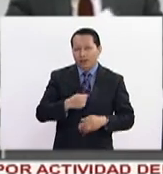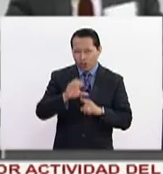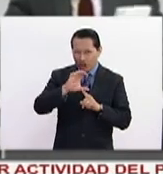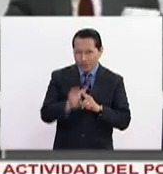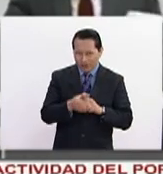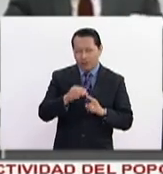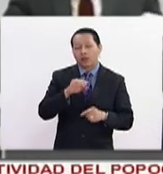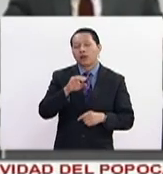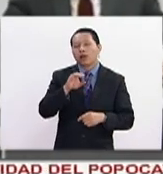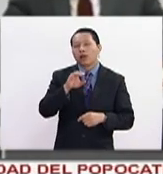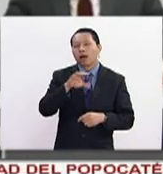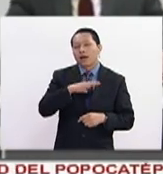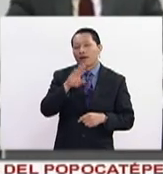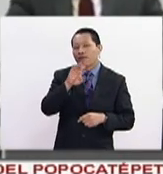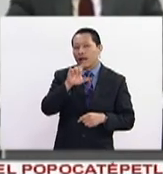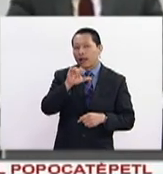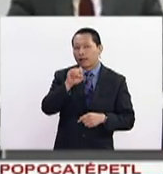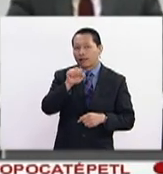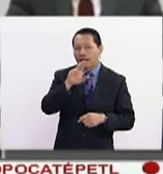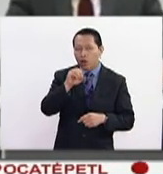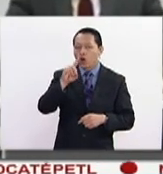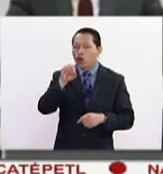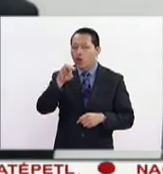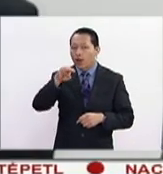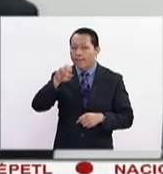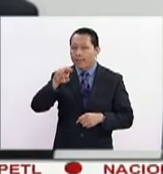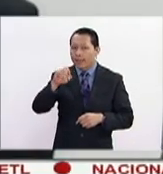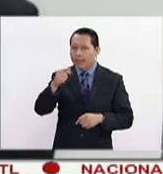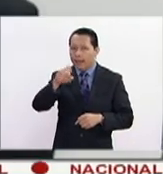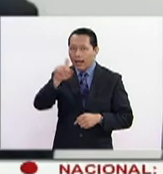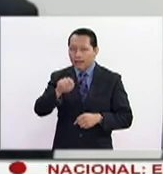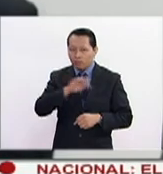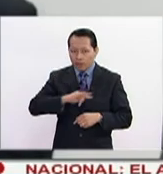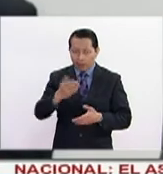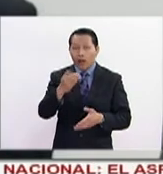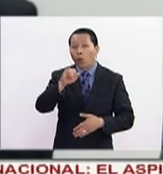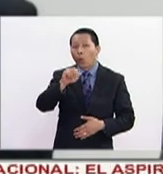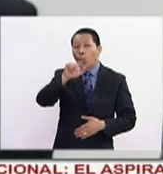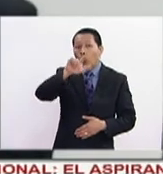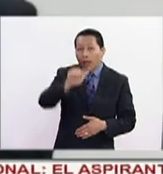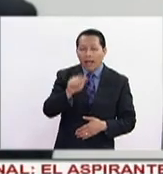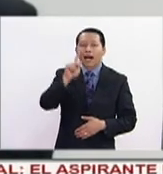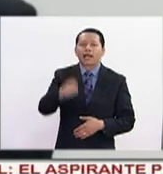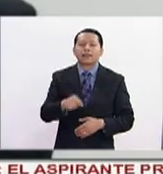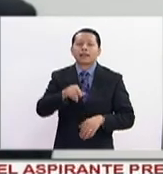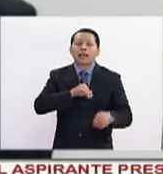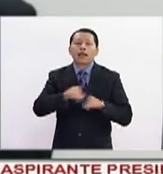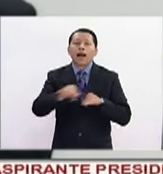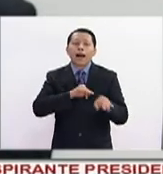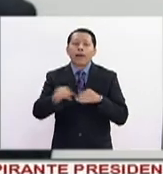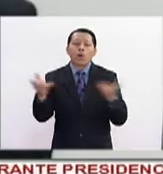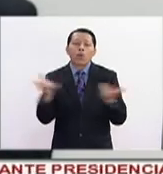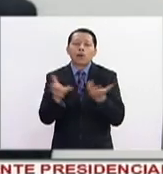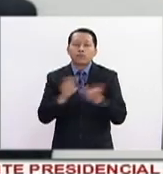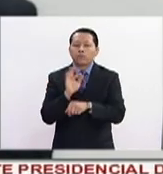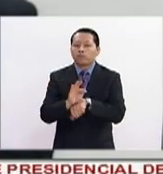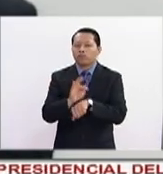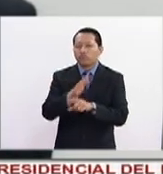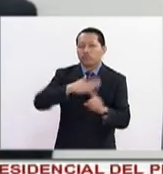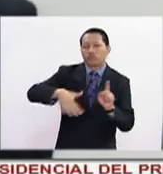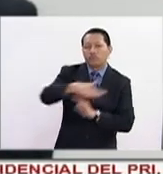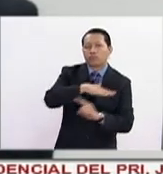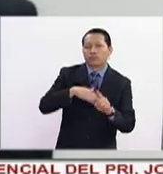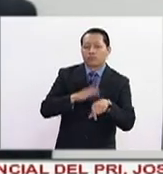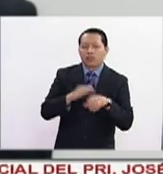en el Senado decidió que este reconocimiento sea para Julia Carabias por su labor, por salvaguardar al medio